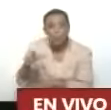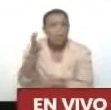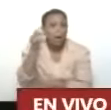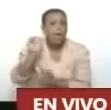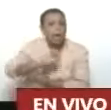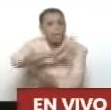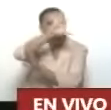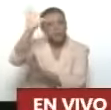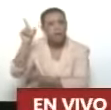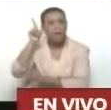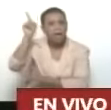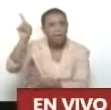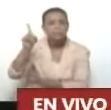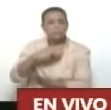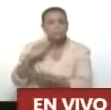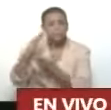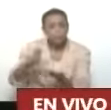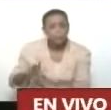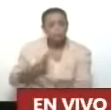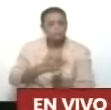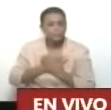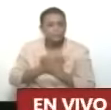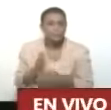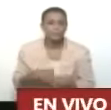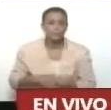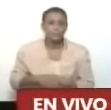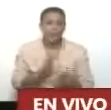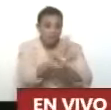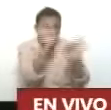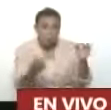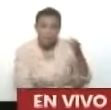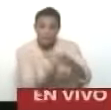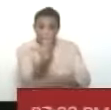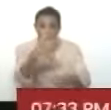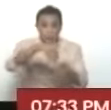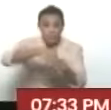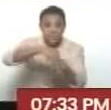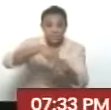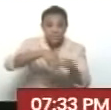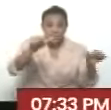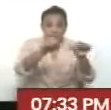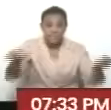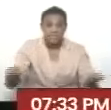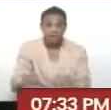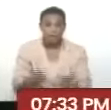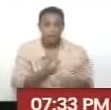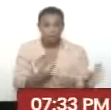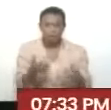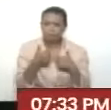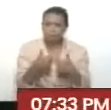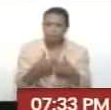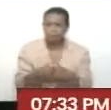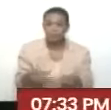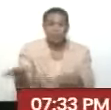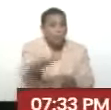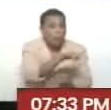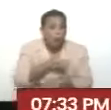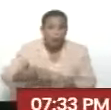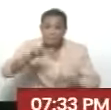mujer de Venezuela. Eso fue rapidísimo el votar, y así le ocurrió a todo el mundo.